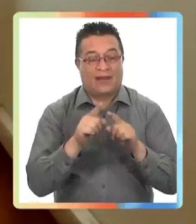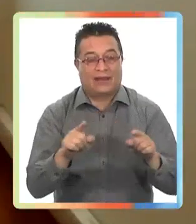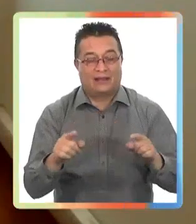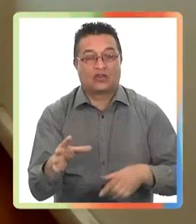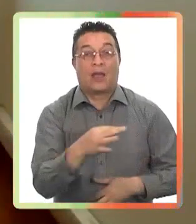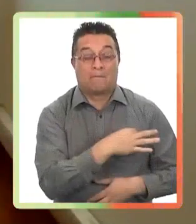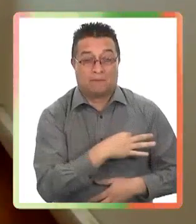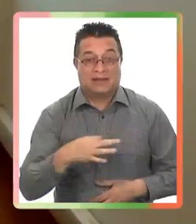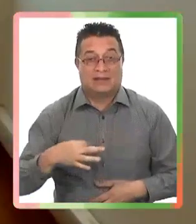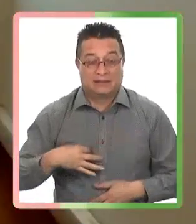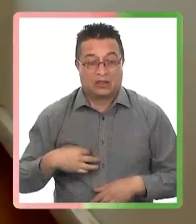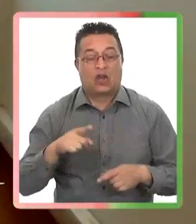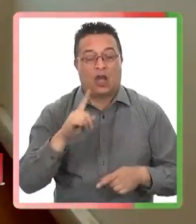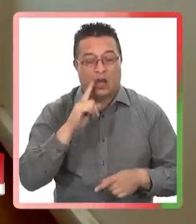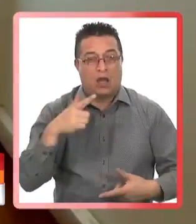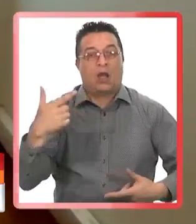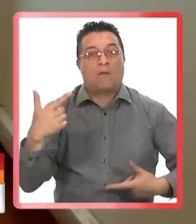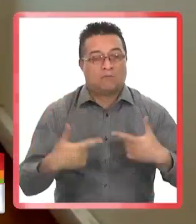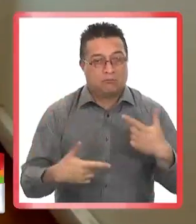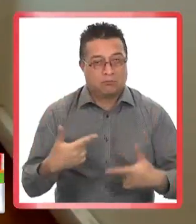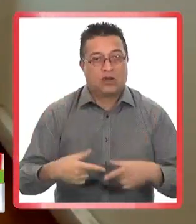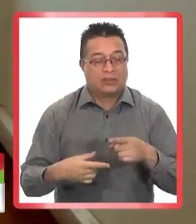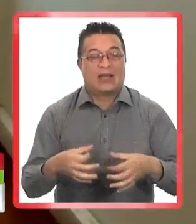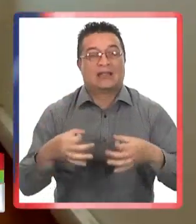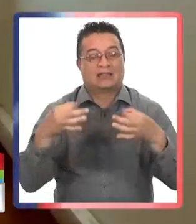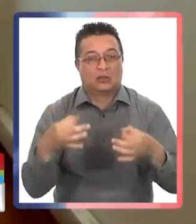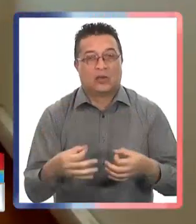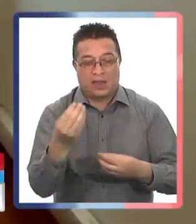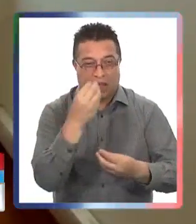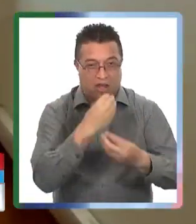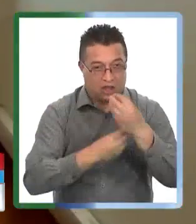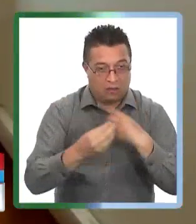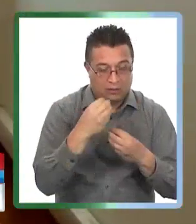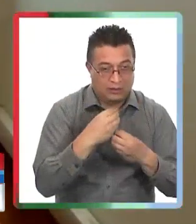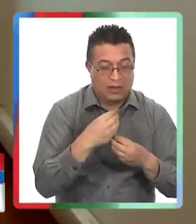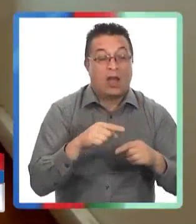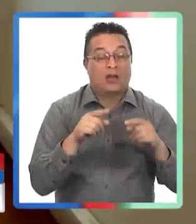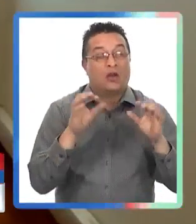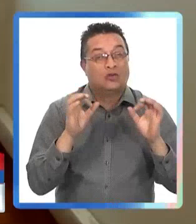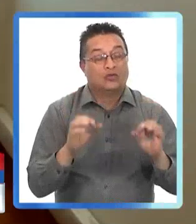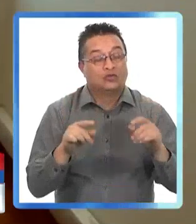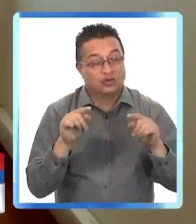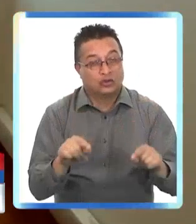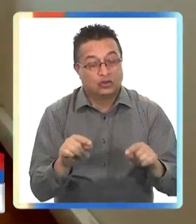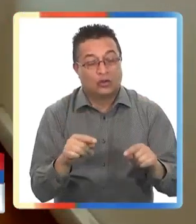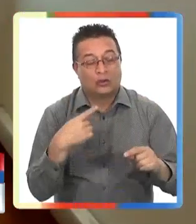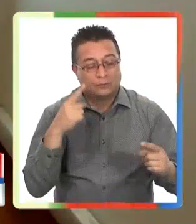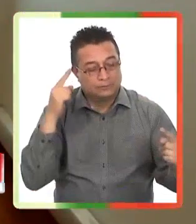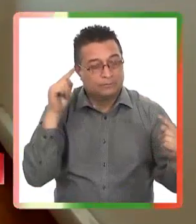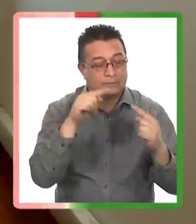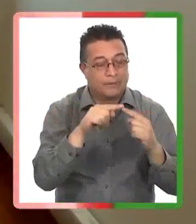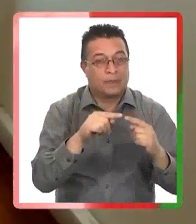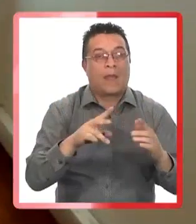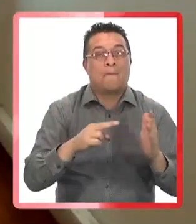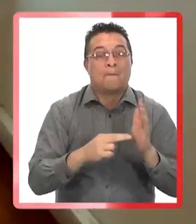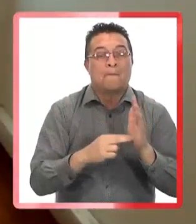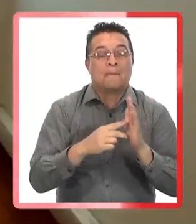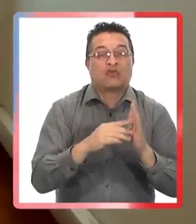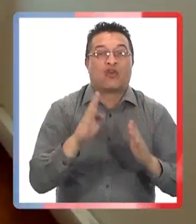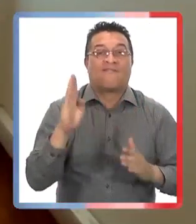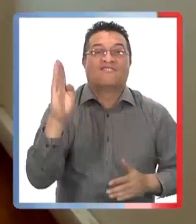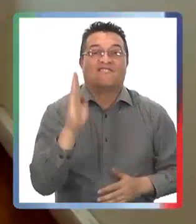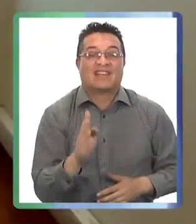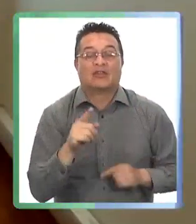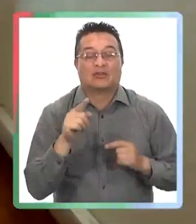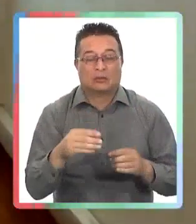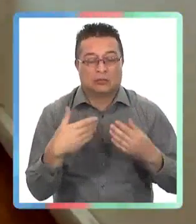seguridad alimentaria que justamente busca este paso básico al que tú haces referencia, que es asegurar que nunca a nadie, ¿cierto?,